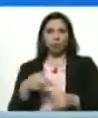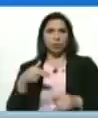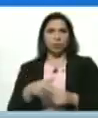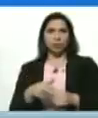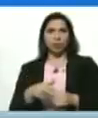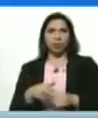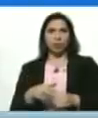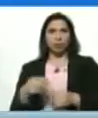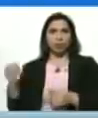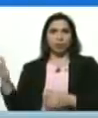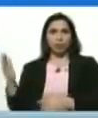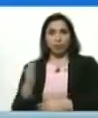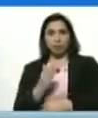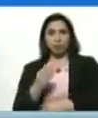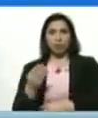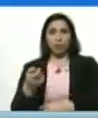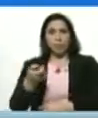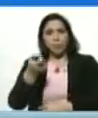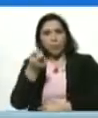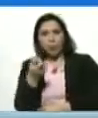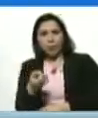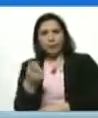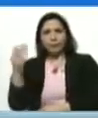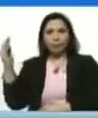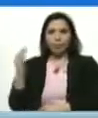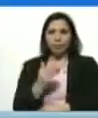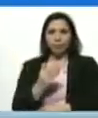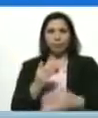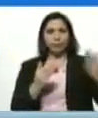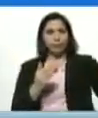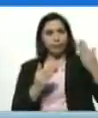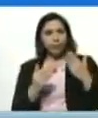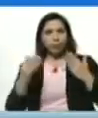trayendo un poquito por aquí un poquito por allá